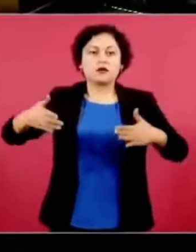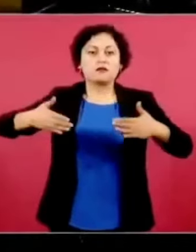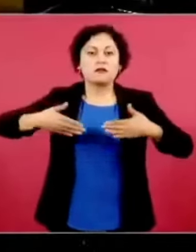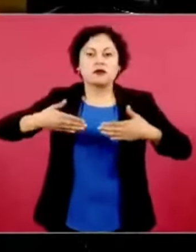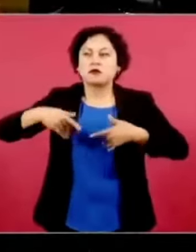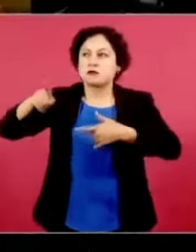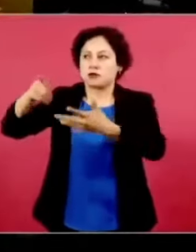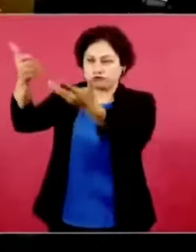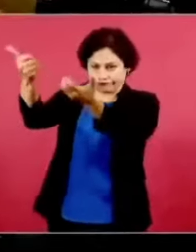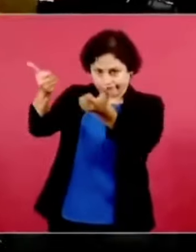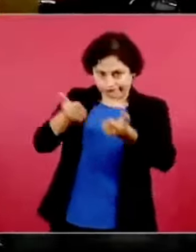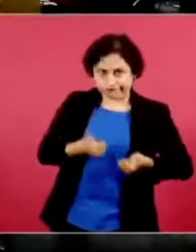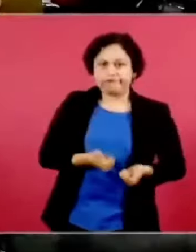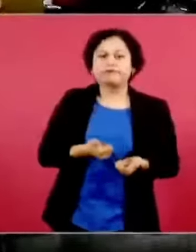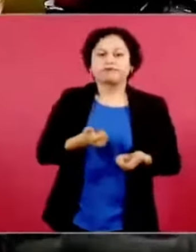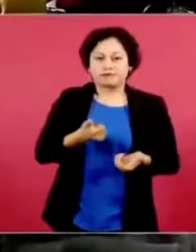fue